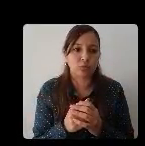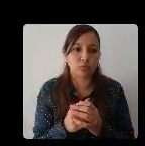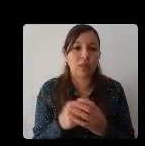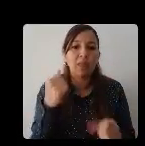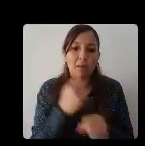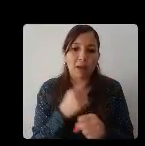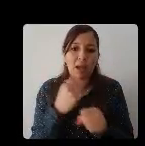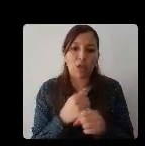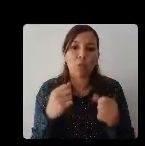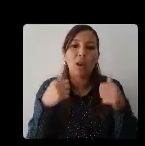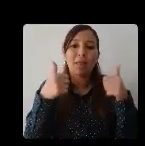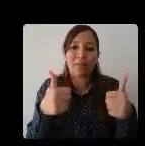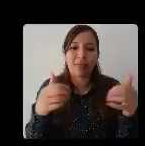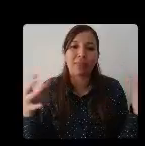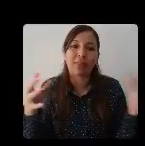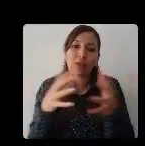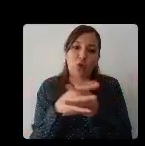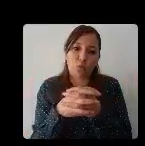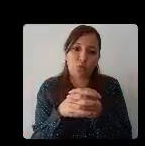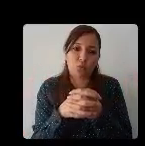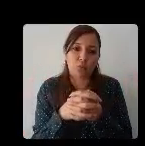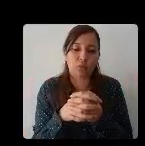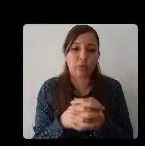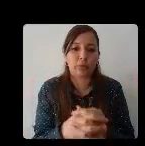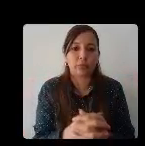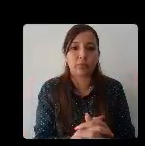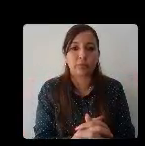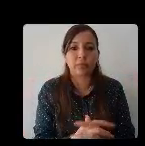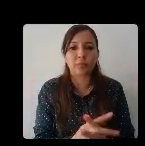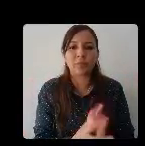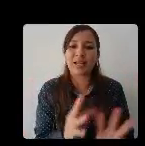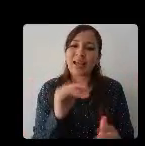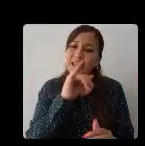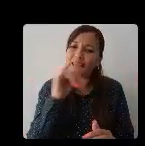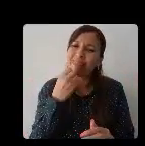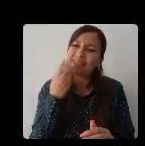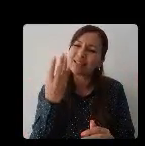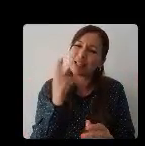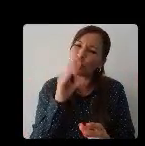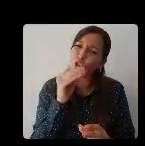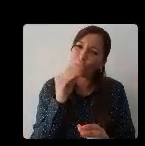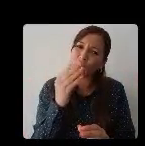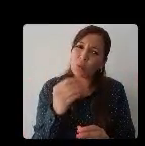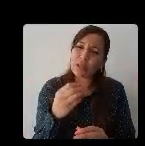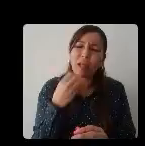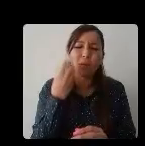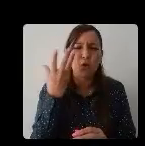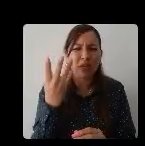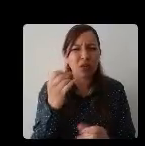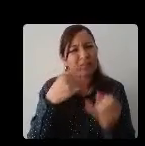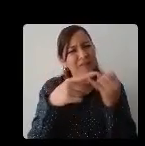Zaira, qué interesante todo lo que mencionas y toda una variedad, ¿no? De actividades y servicios que vienen